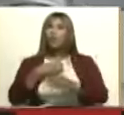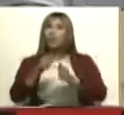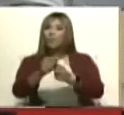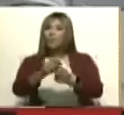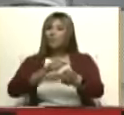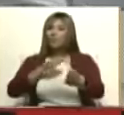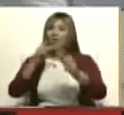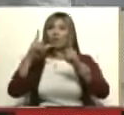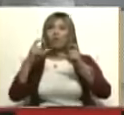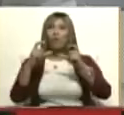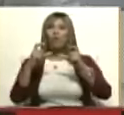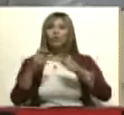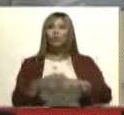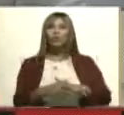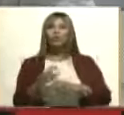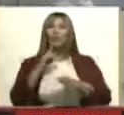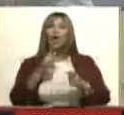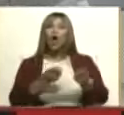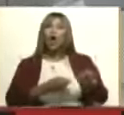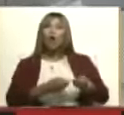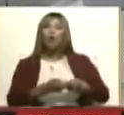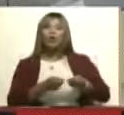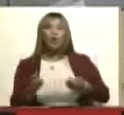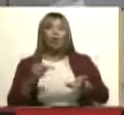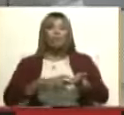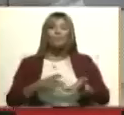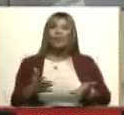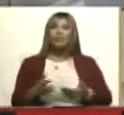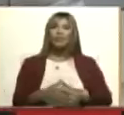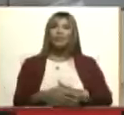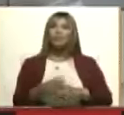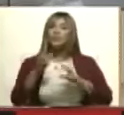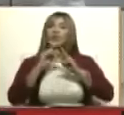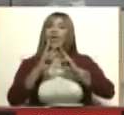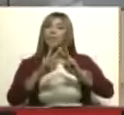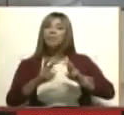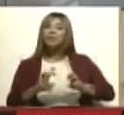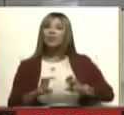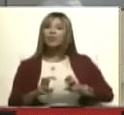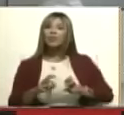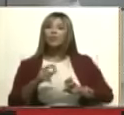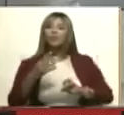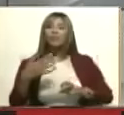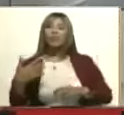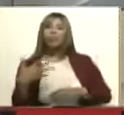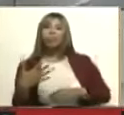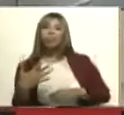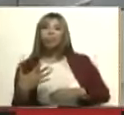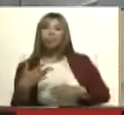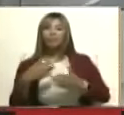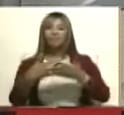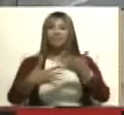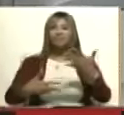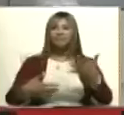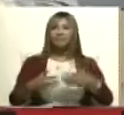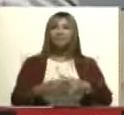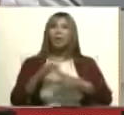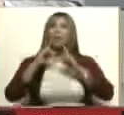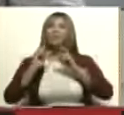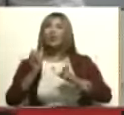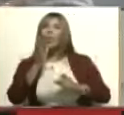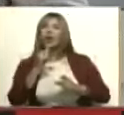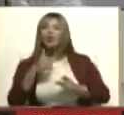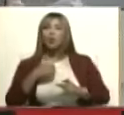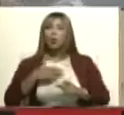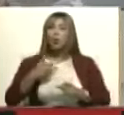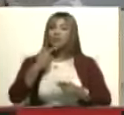O sea, no pudieron arrancar la foto, ¿me explico? Fue un acto viciado. Totalmente, una investigación muy pirata, muy chimba, antiprofesional. Yo puedo